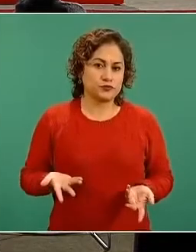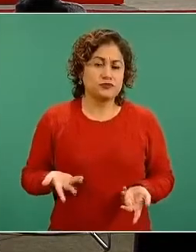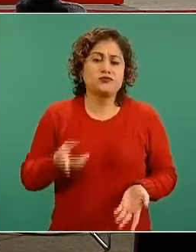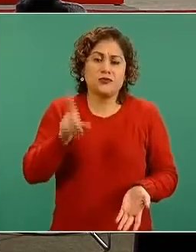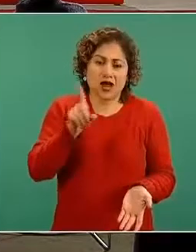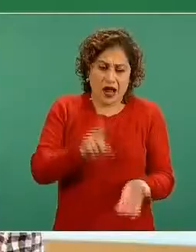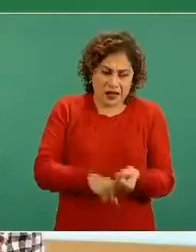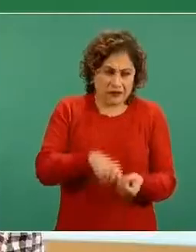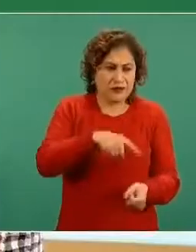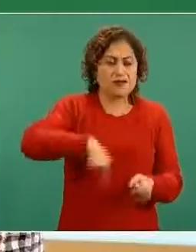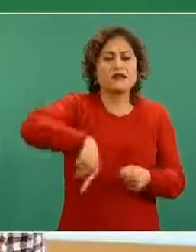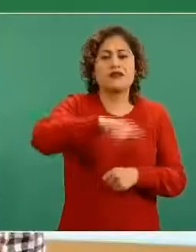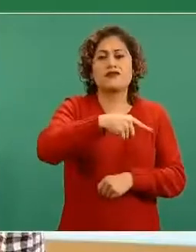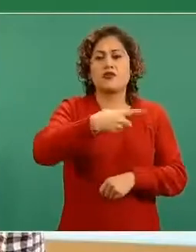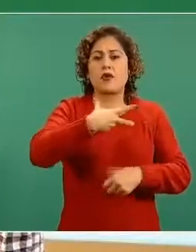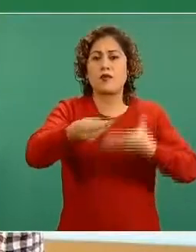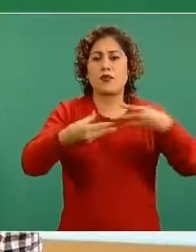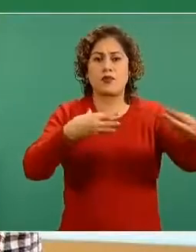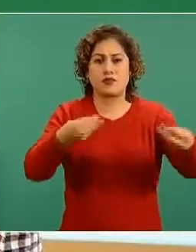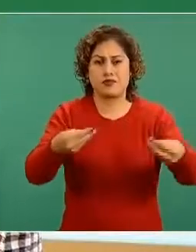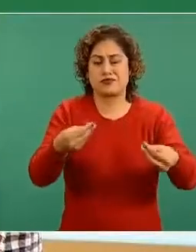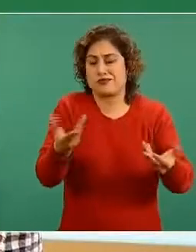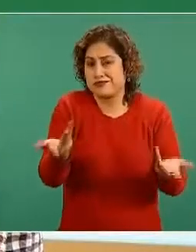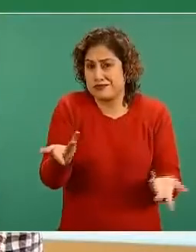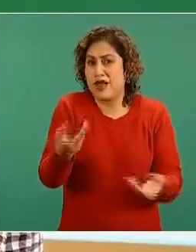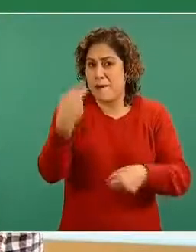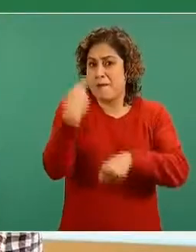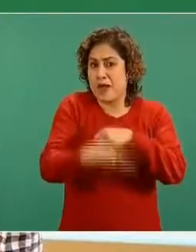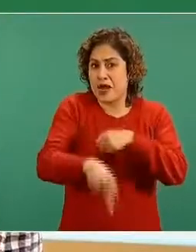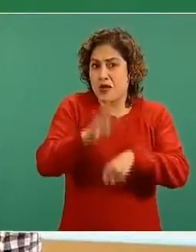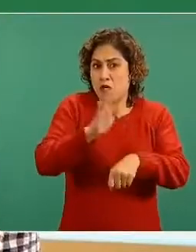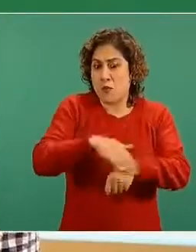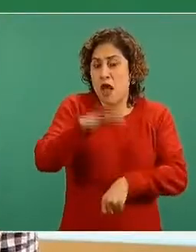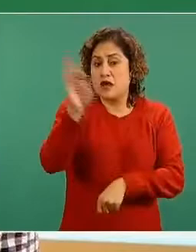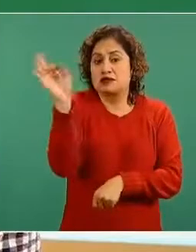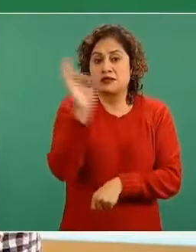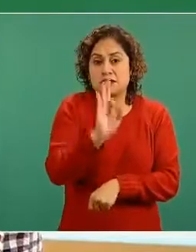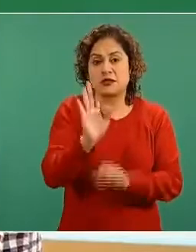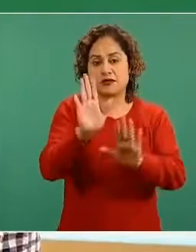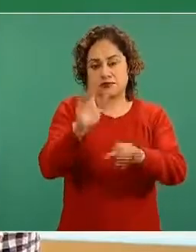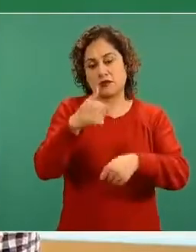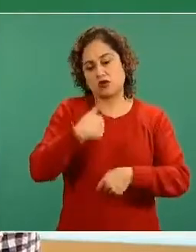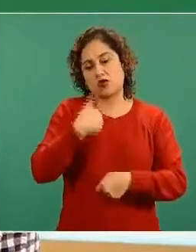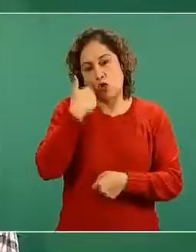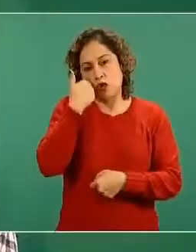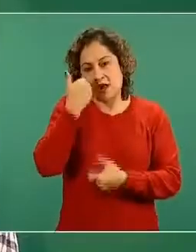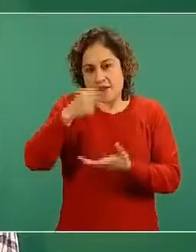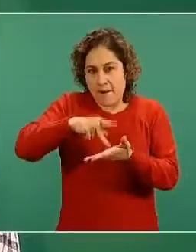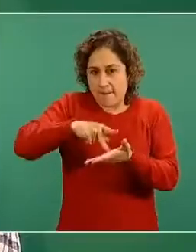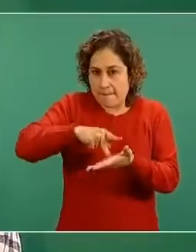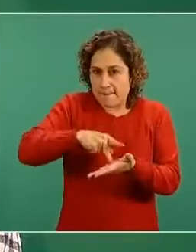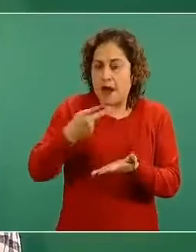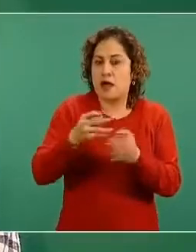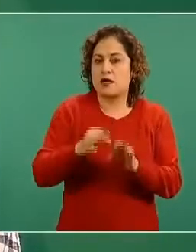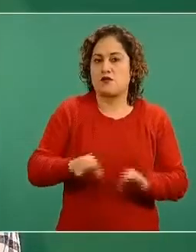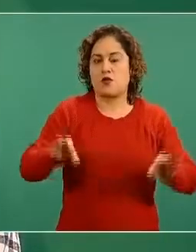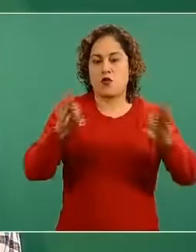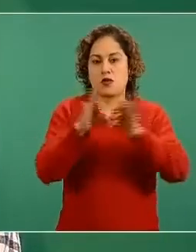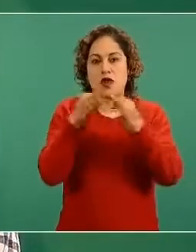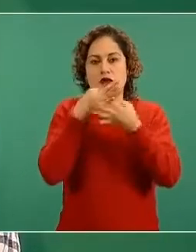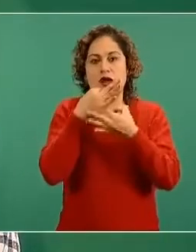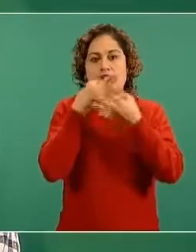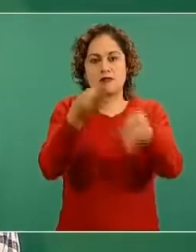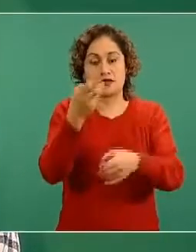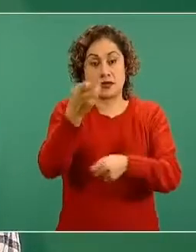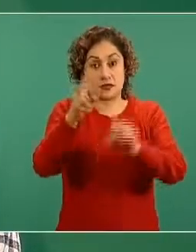enfermedades infecciosas que se transmiten de persona a persona. Pero quiero ser muy enfático, lo he sido cada vez que se toca este tipo de tema,